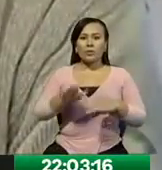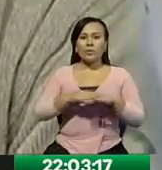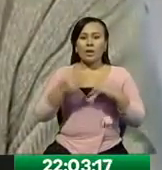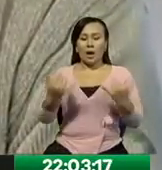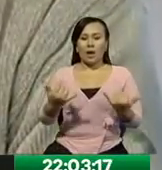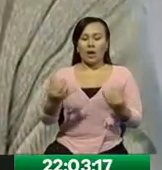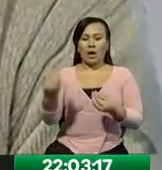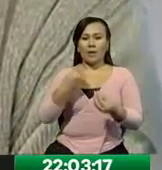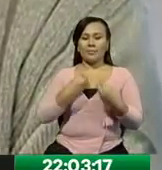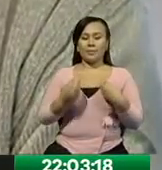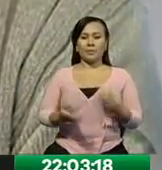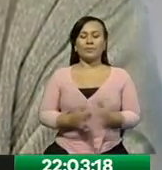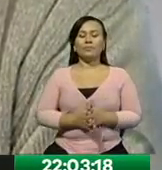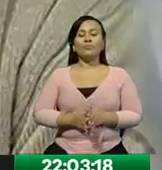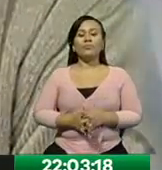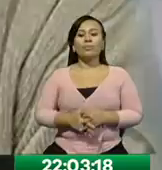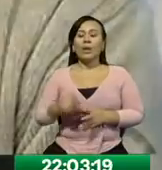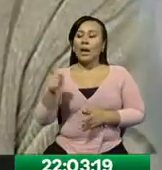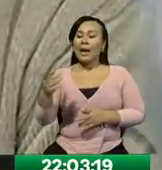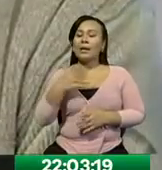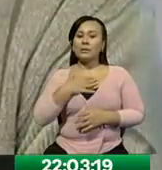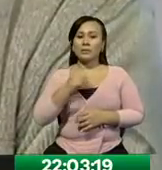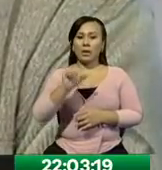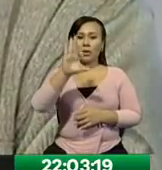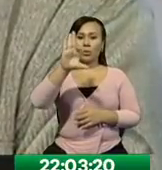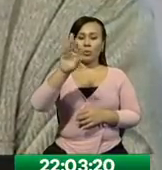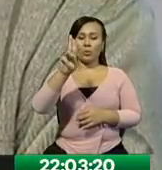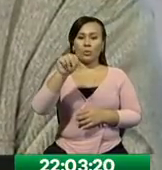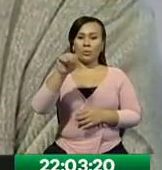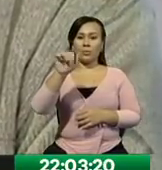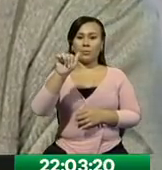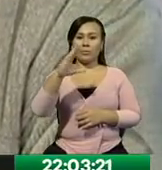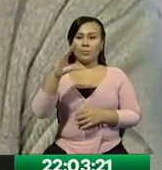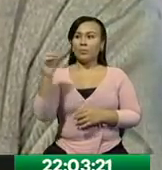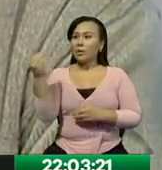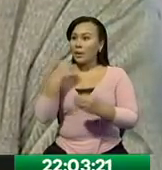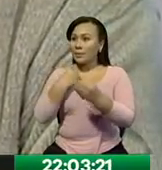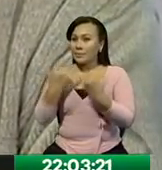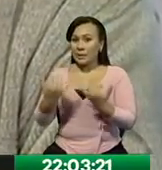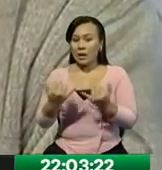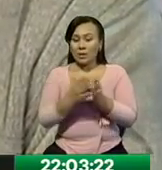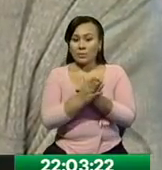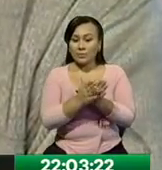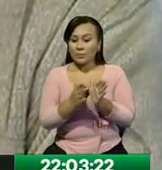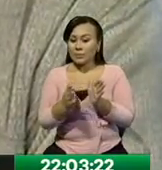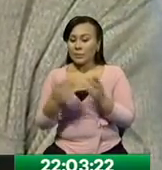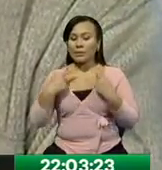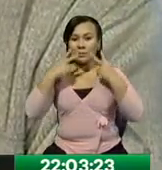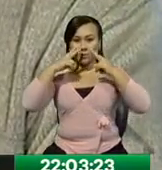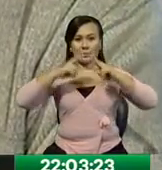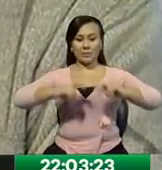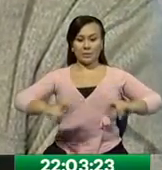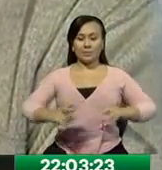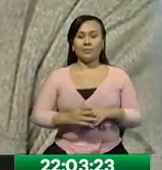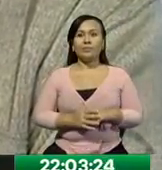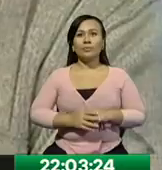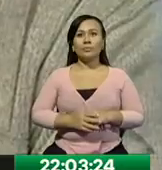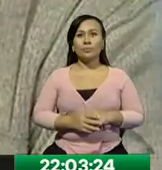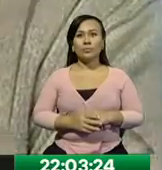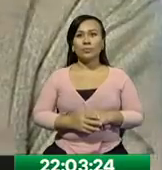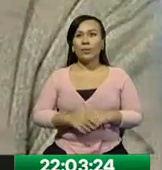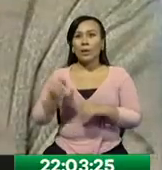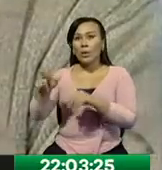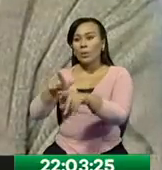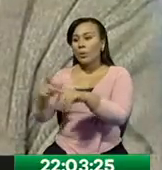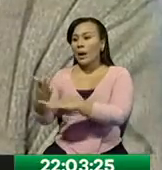colombia ella se encuentra en la zona de tumaco y me ha informado que en este momento se están distrayendo desde la zona donde